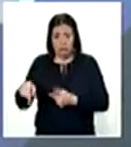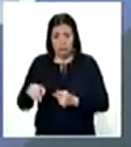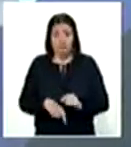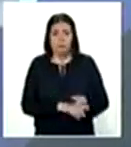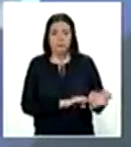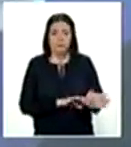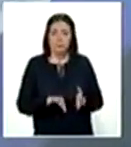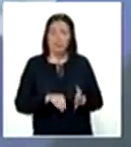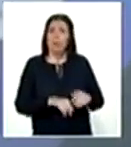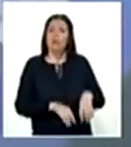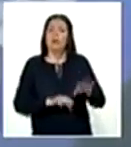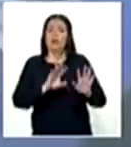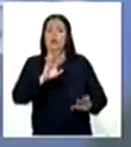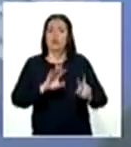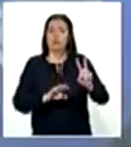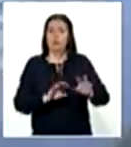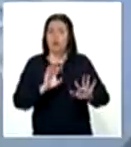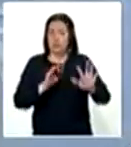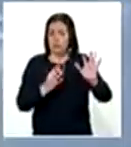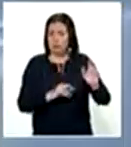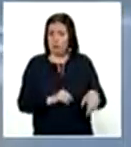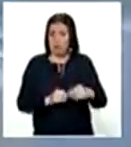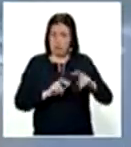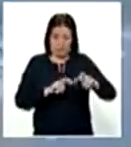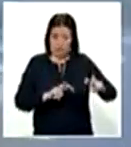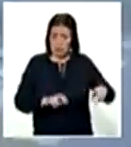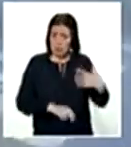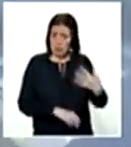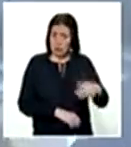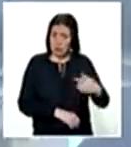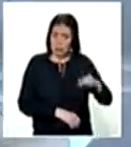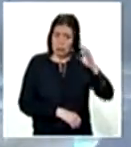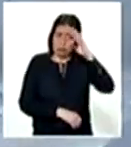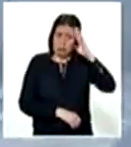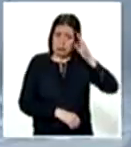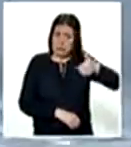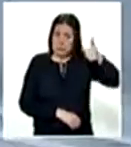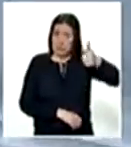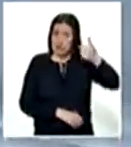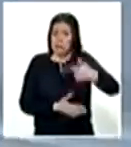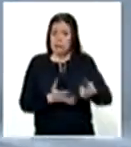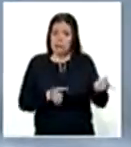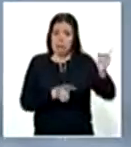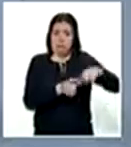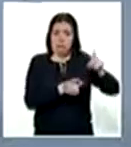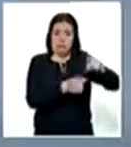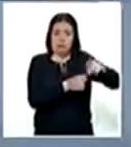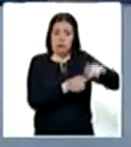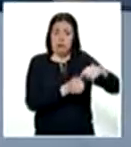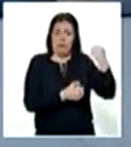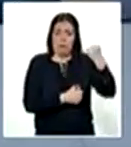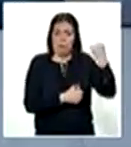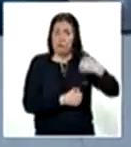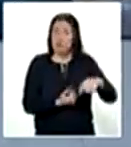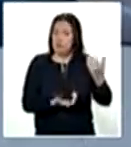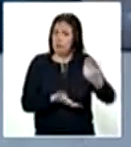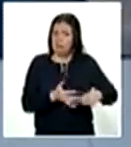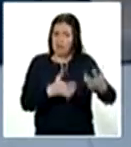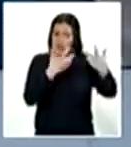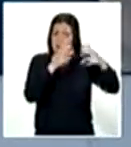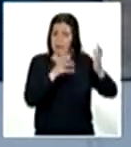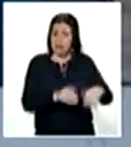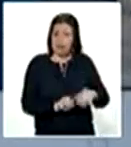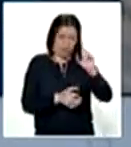Son las 12 y 19. Ya son investigados altos mandos de la policía que participaron en la fiesta de un empresario minero donde fue agredida